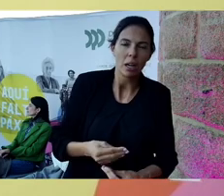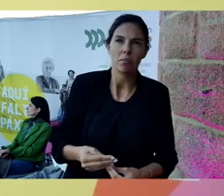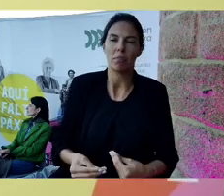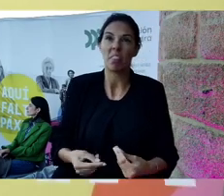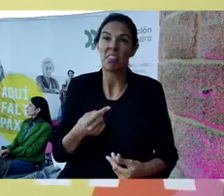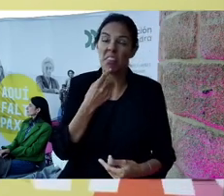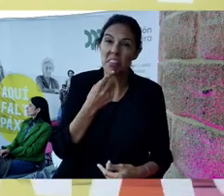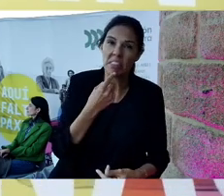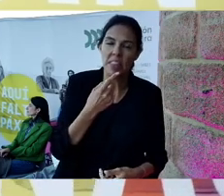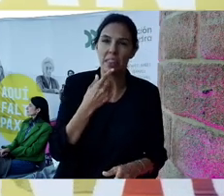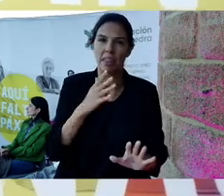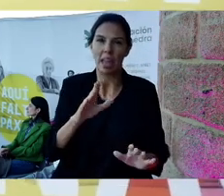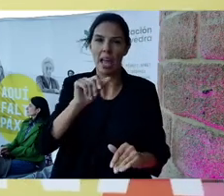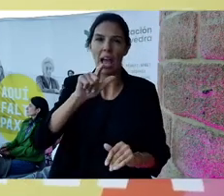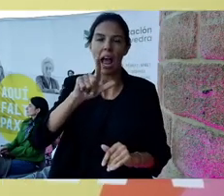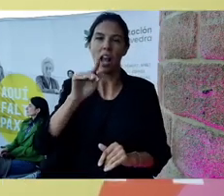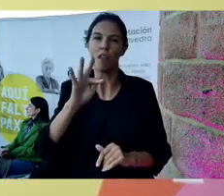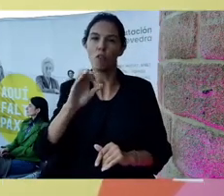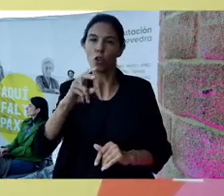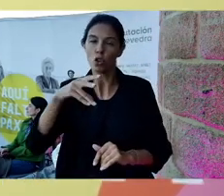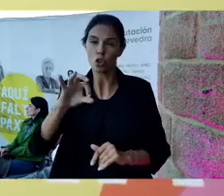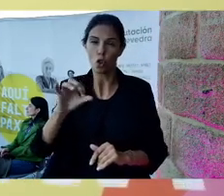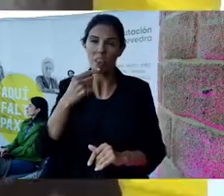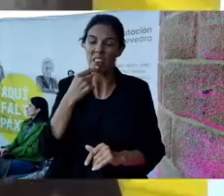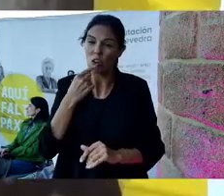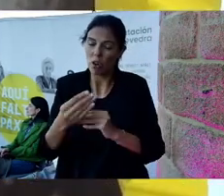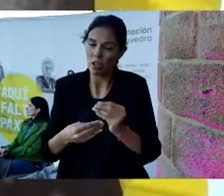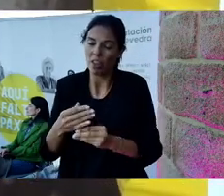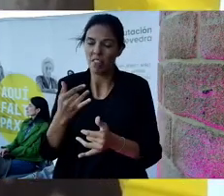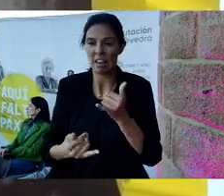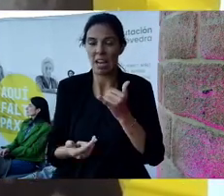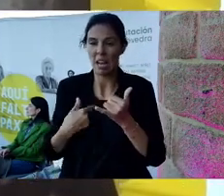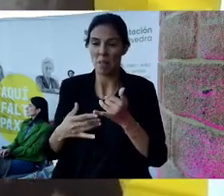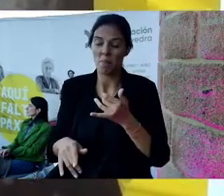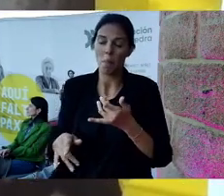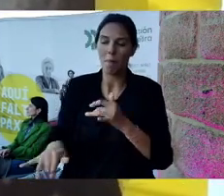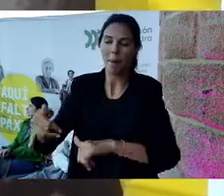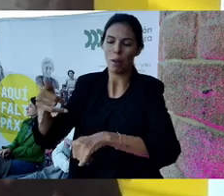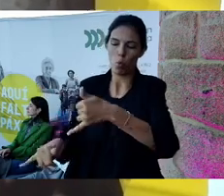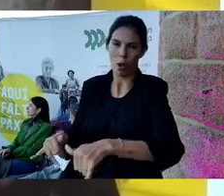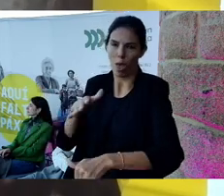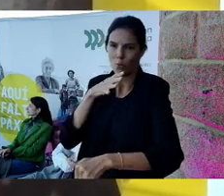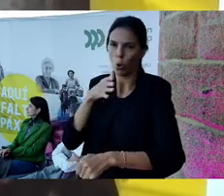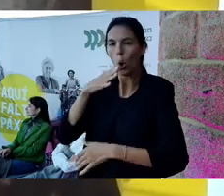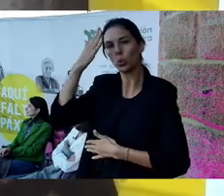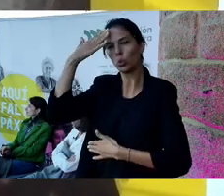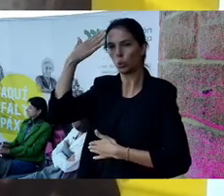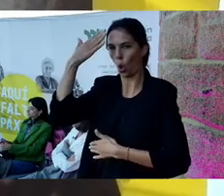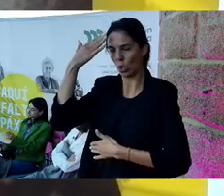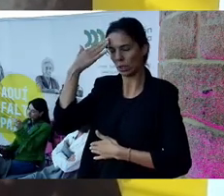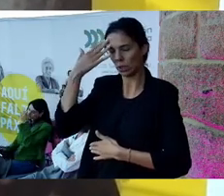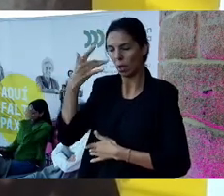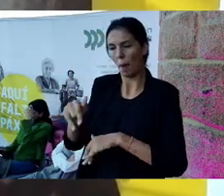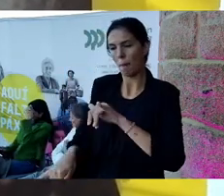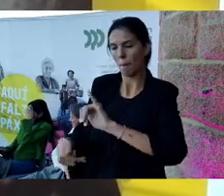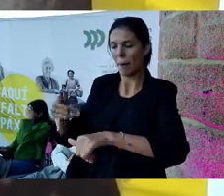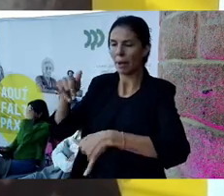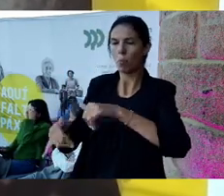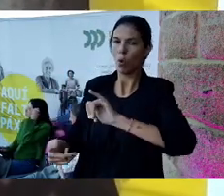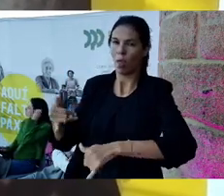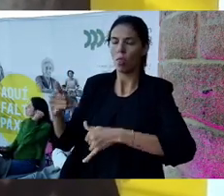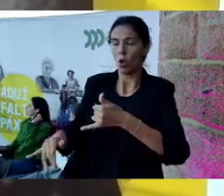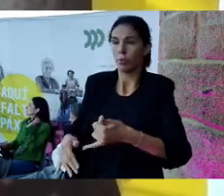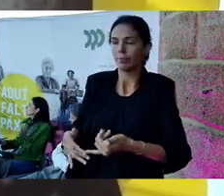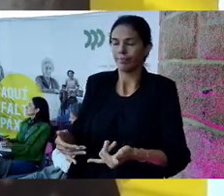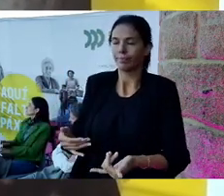lle presupongo o que se di que fixo Alfonso. Creo que, bueno, estivo manipulado obviamente polos seus tutores, era